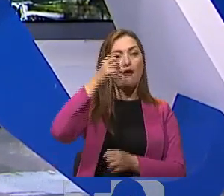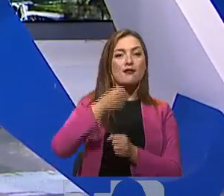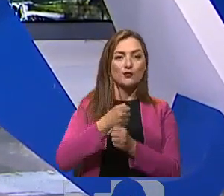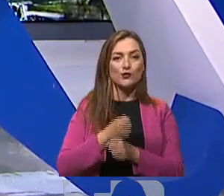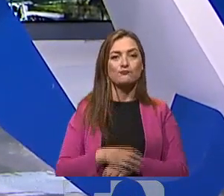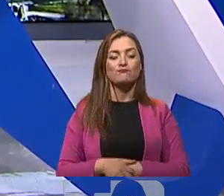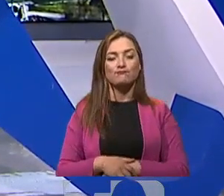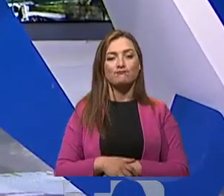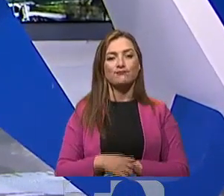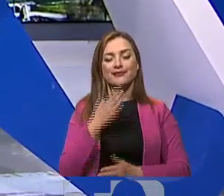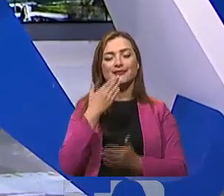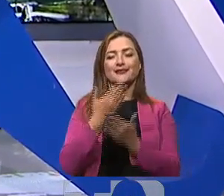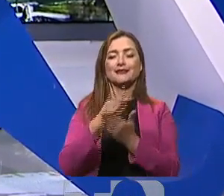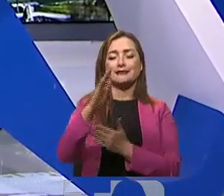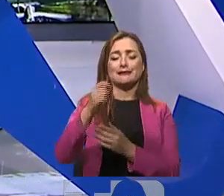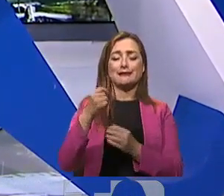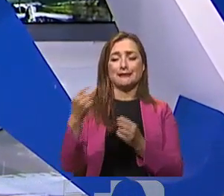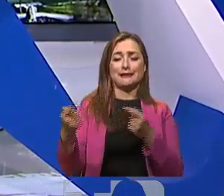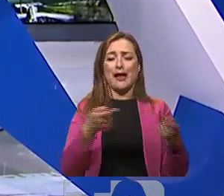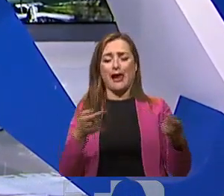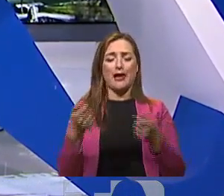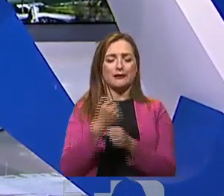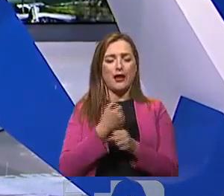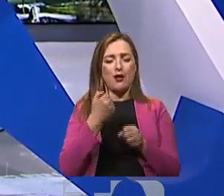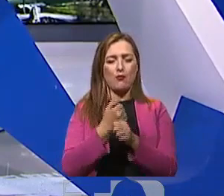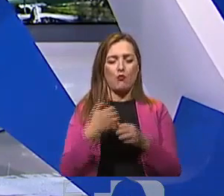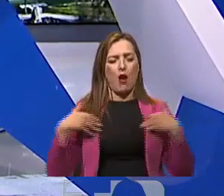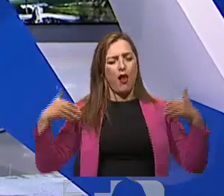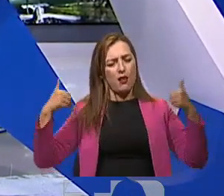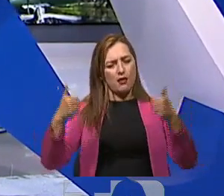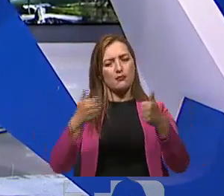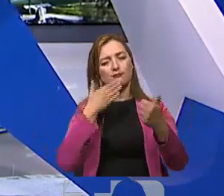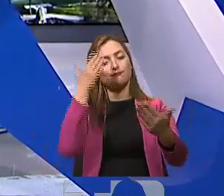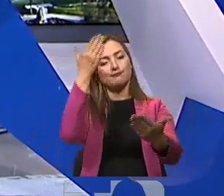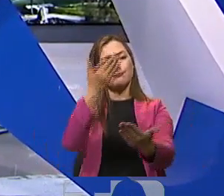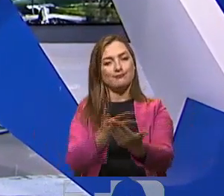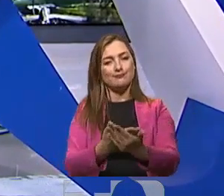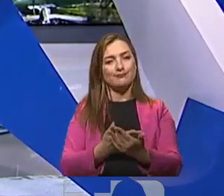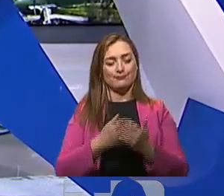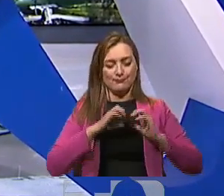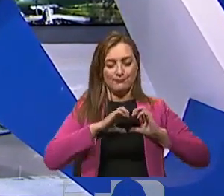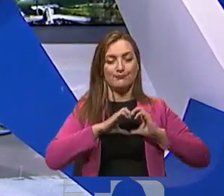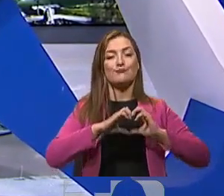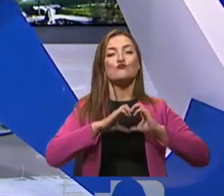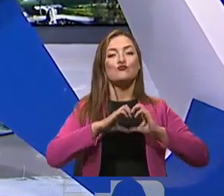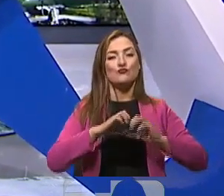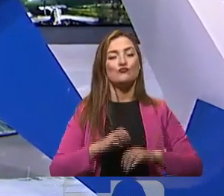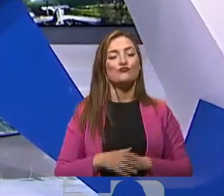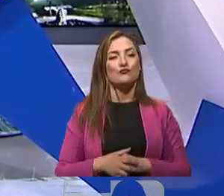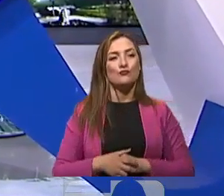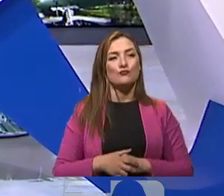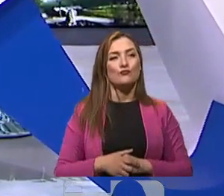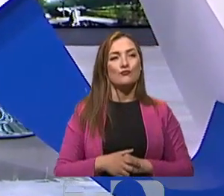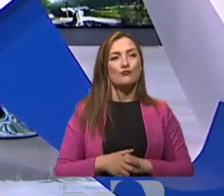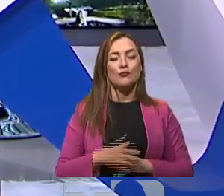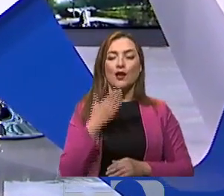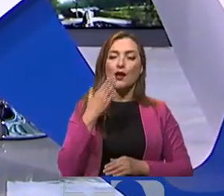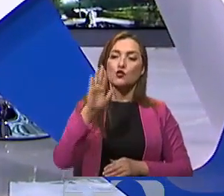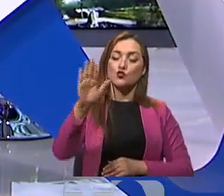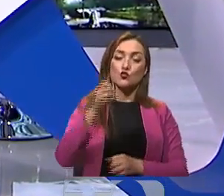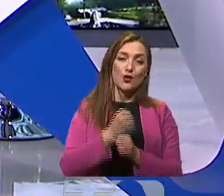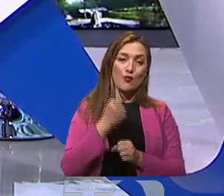acá, gracias por su valentía, por su trabajo y harto corazón. Y muchas gracias por su